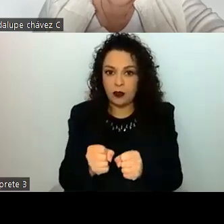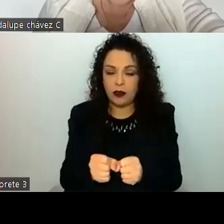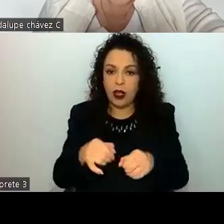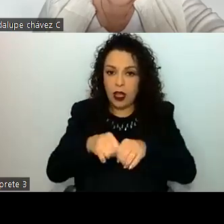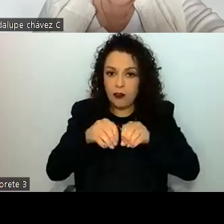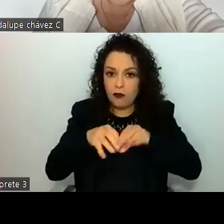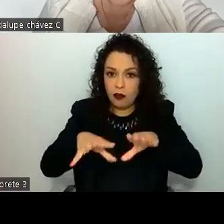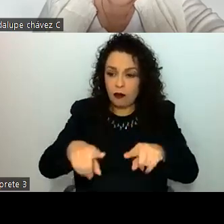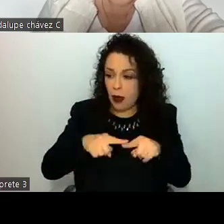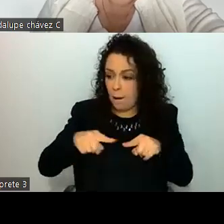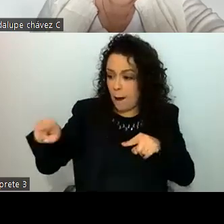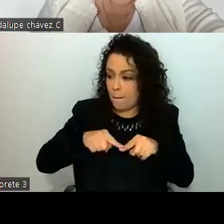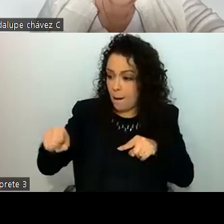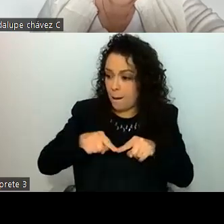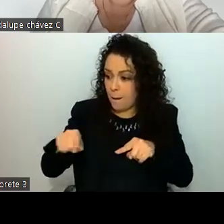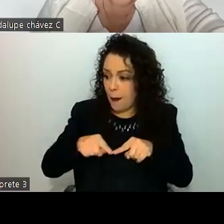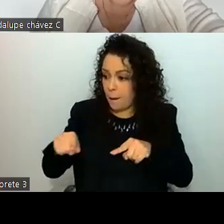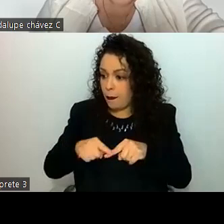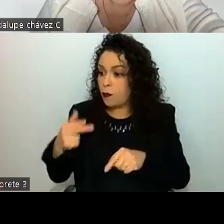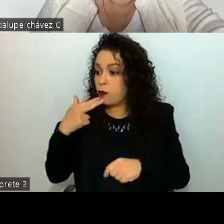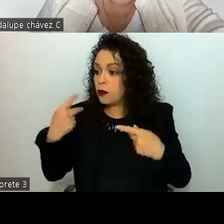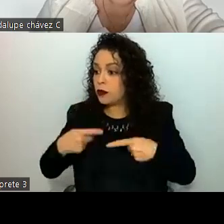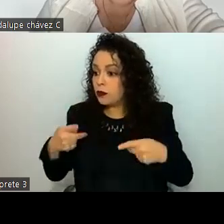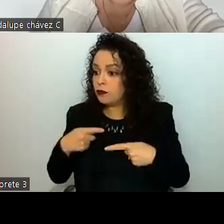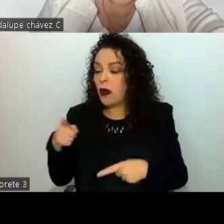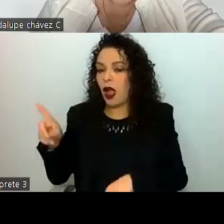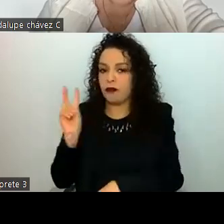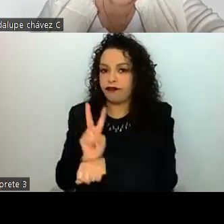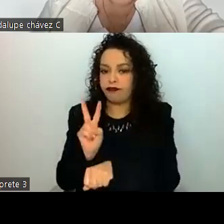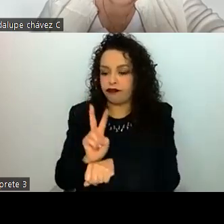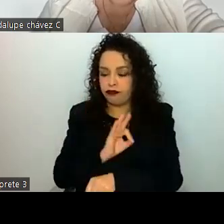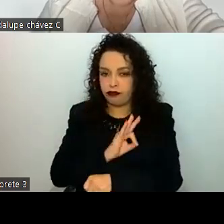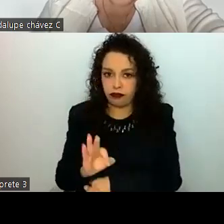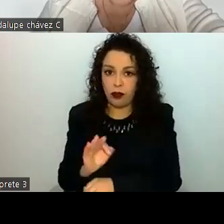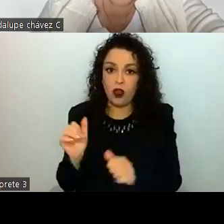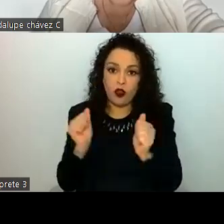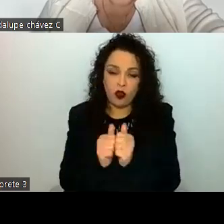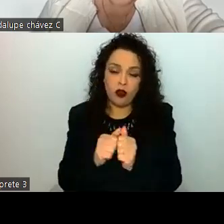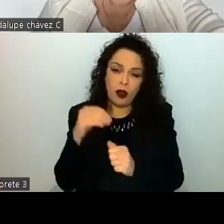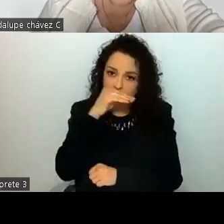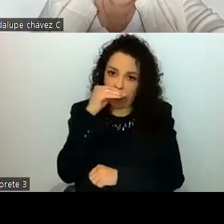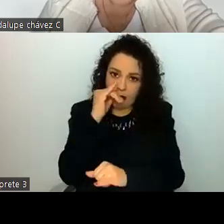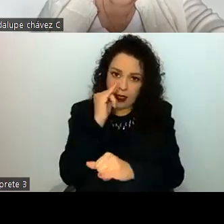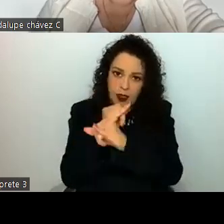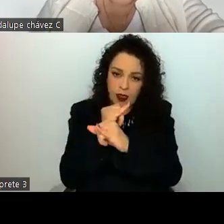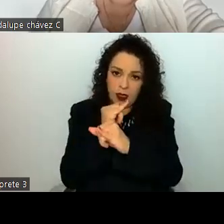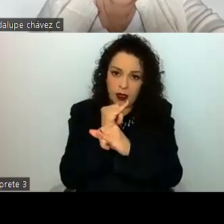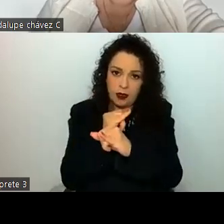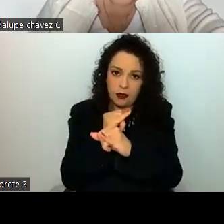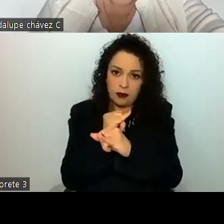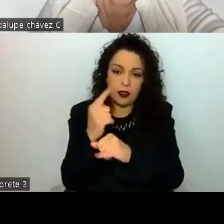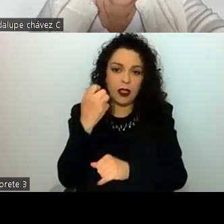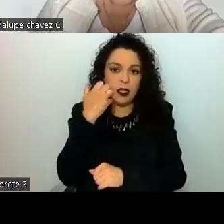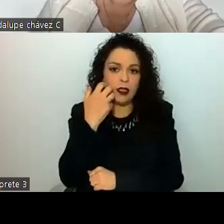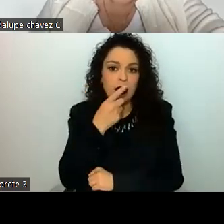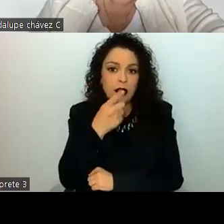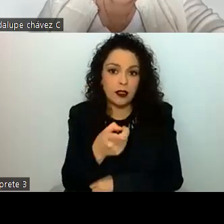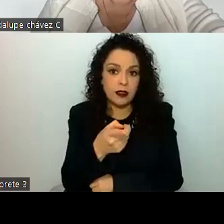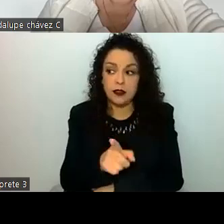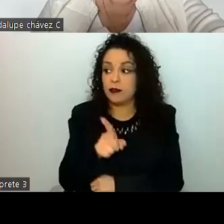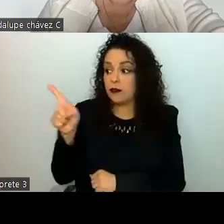canales digitales que utilicen las personas a través del Internet público, sin que esto implique que la administración